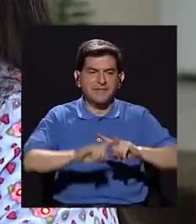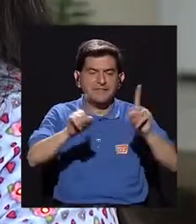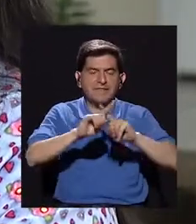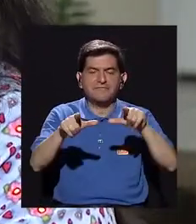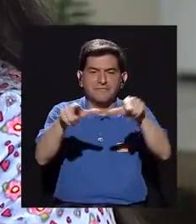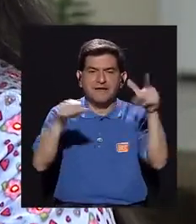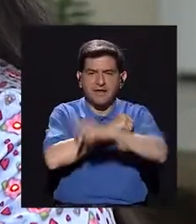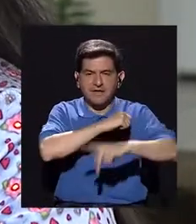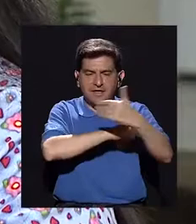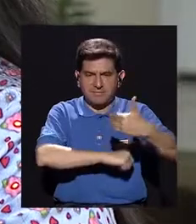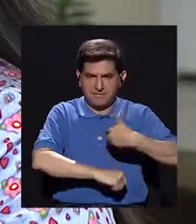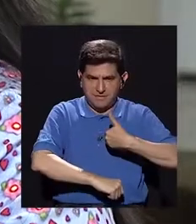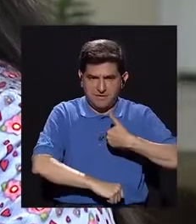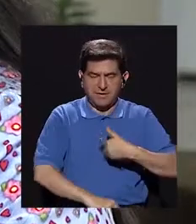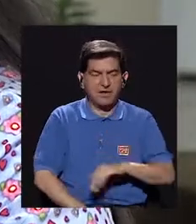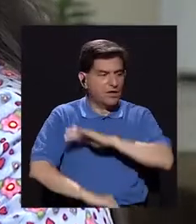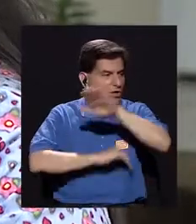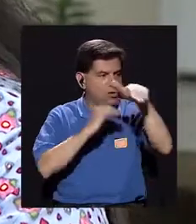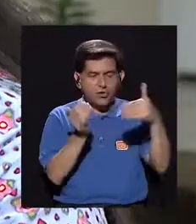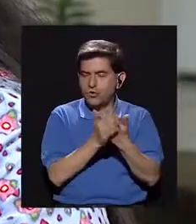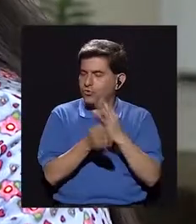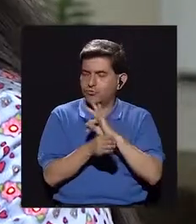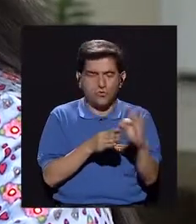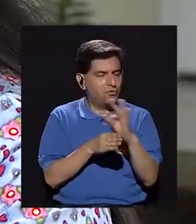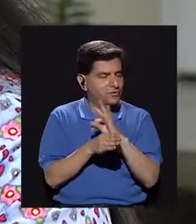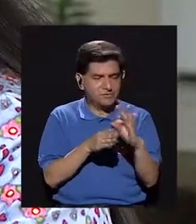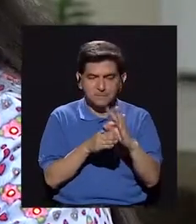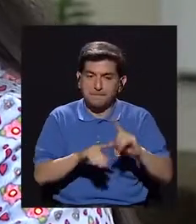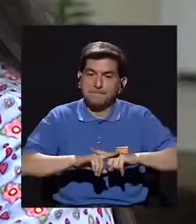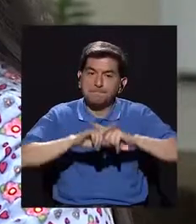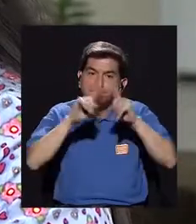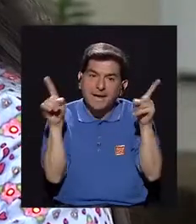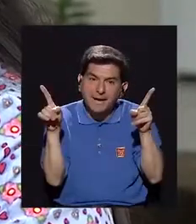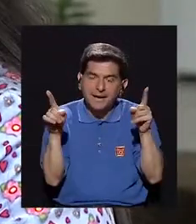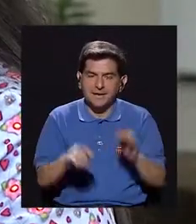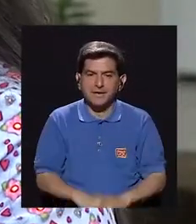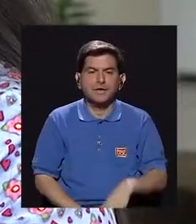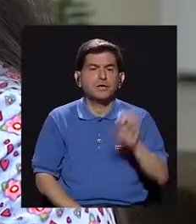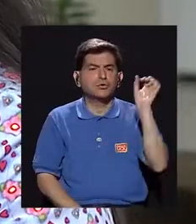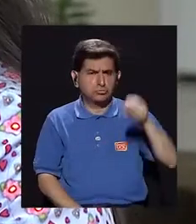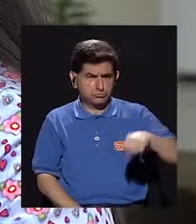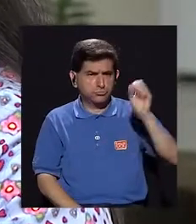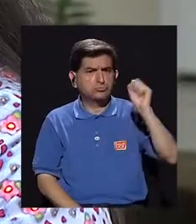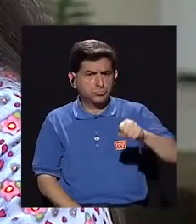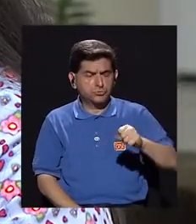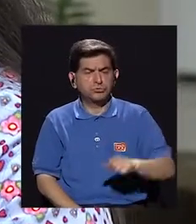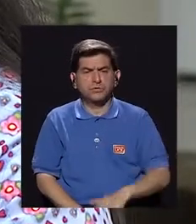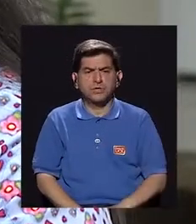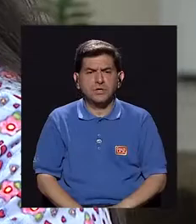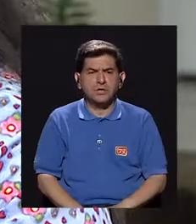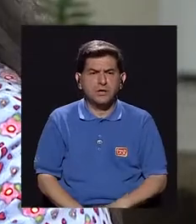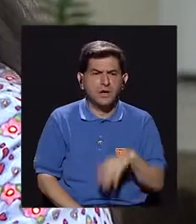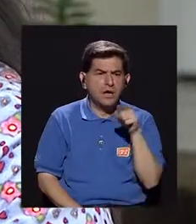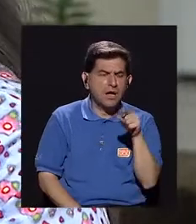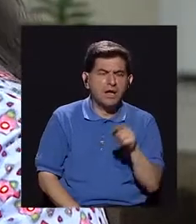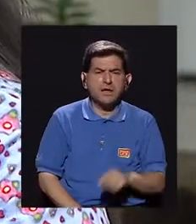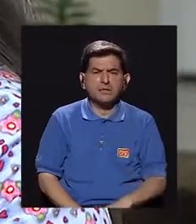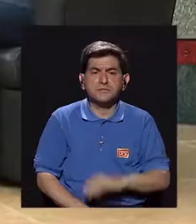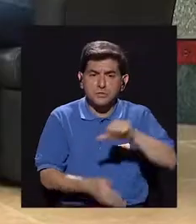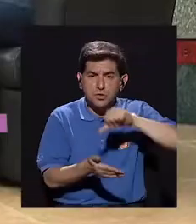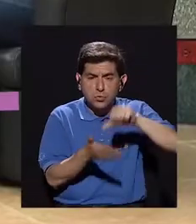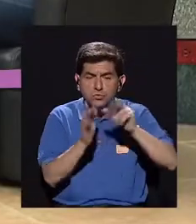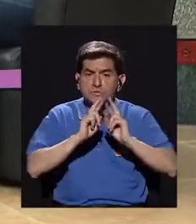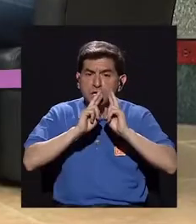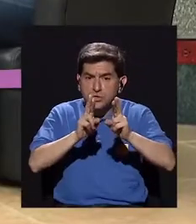hay en diferentes partes del país. No en todos dan tratamientos, sin embargo, sí están... Sí,